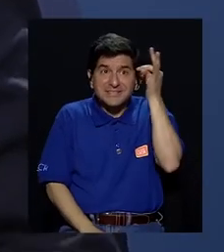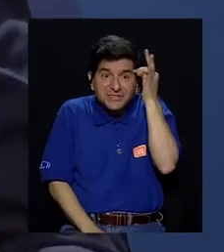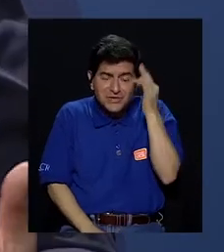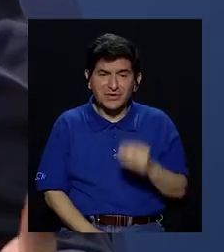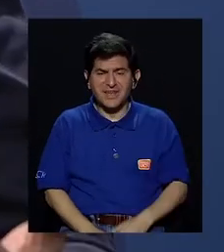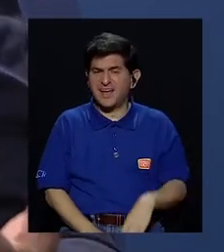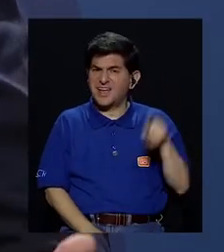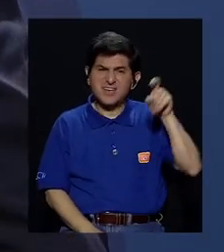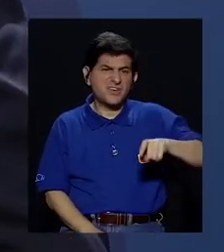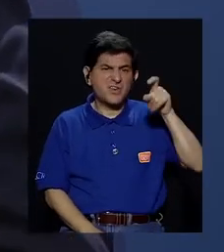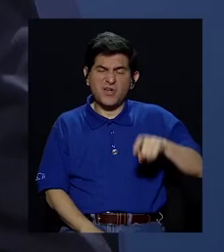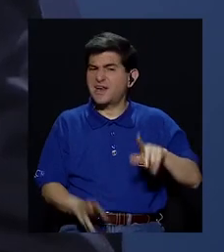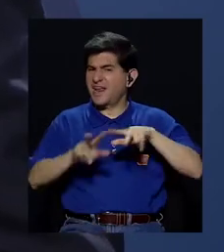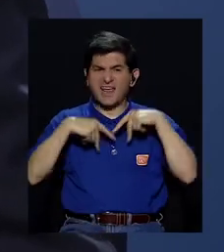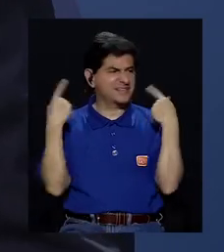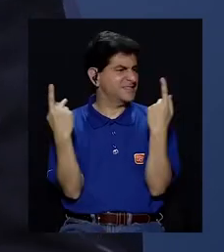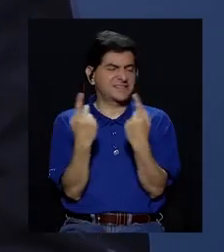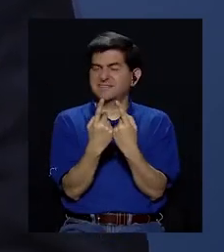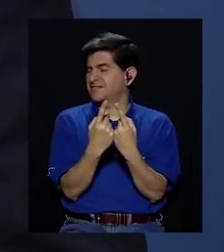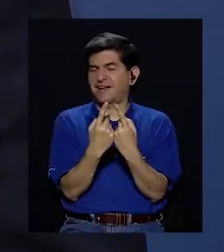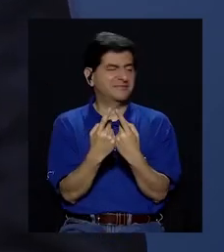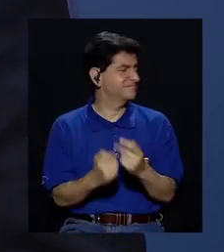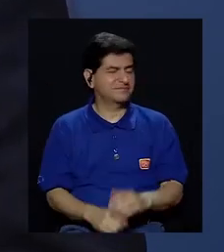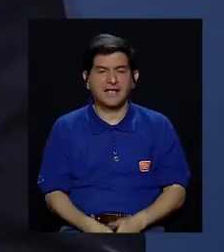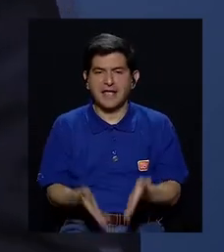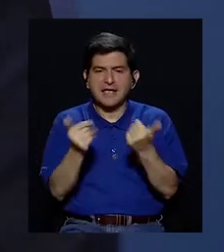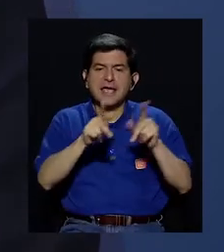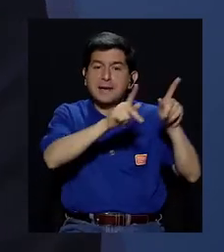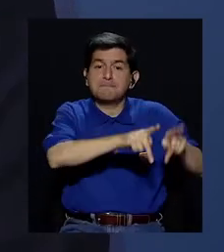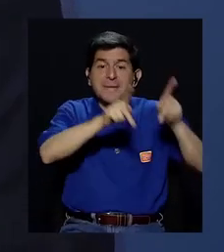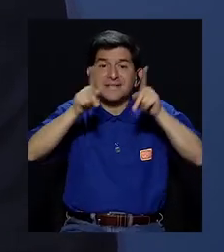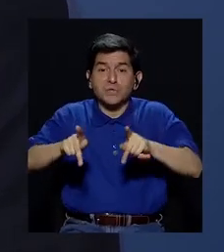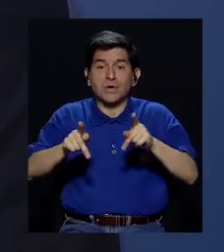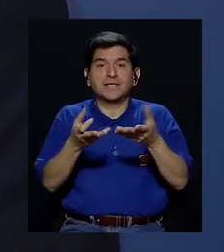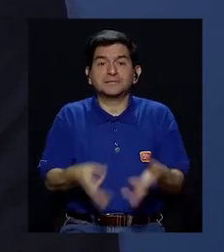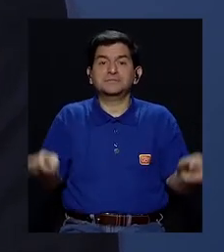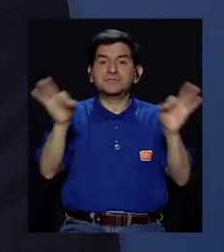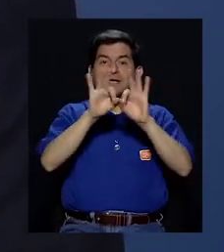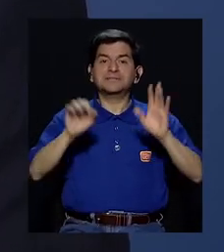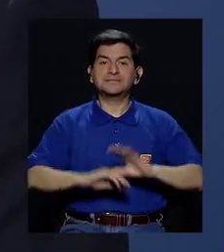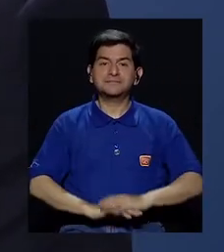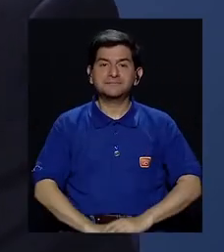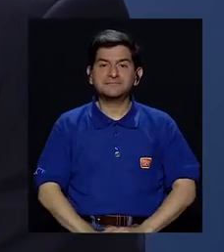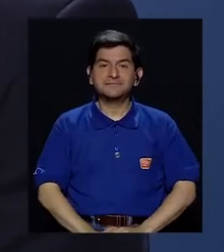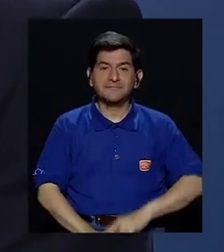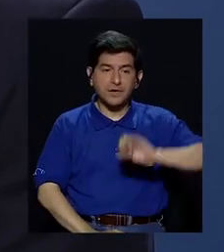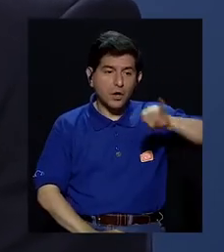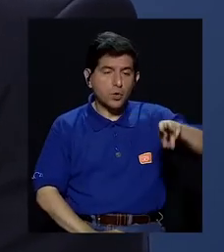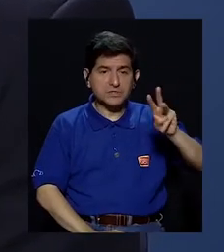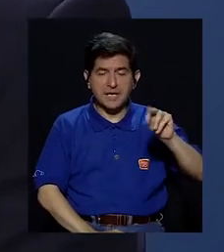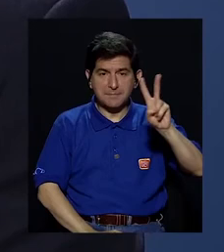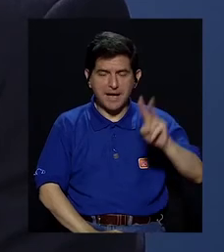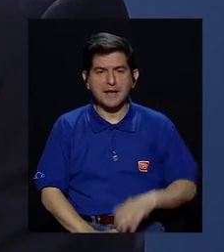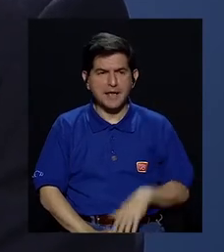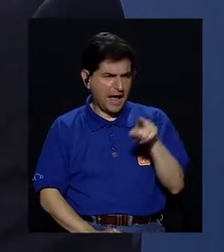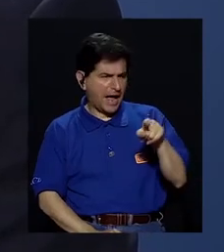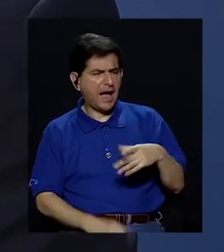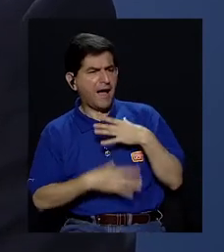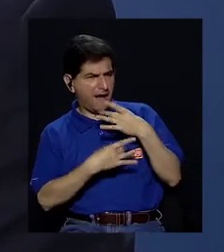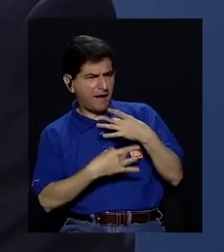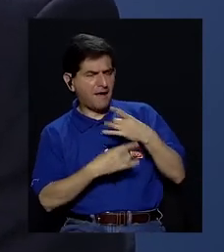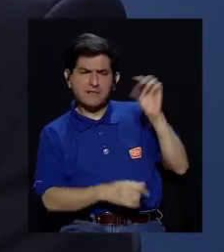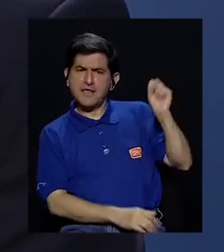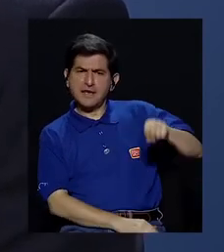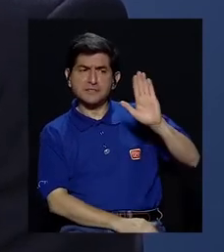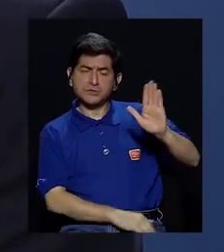teoría es que la gente ya no necesita partidos o no quiere partidos quiere figuras entonces josé maría villalta una figura atractiva